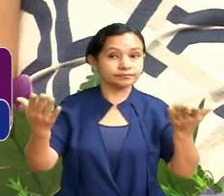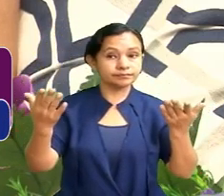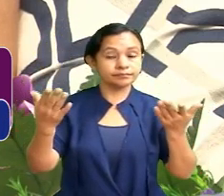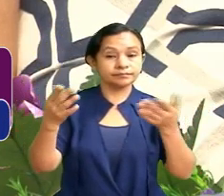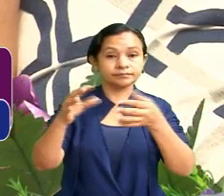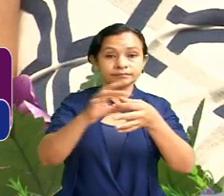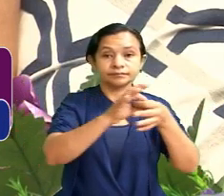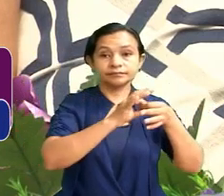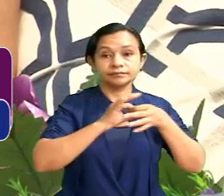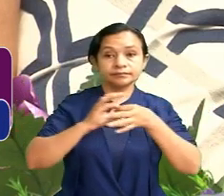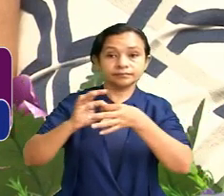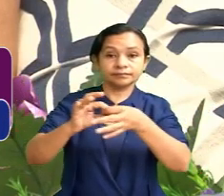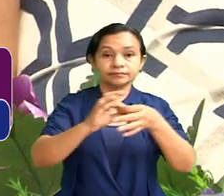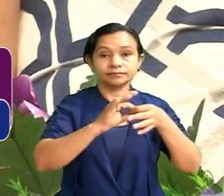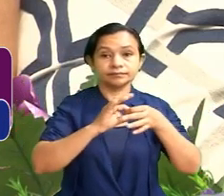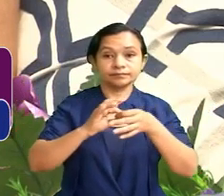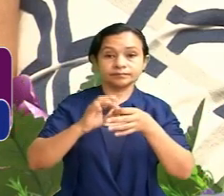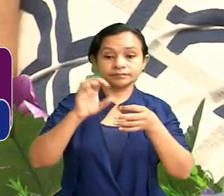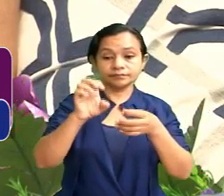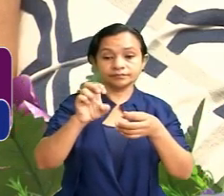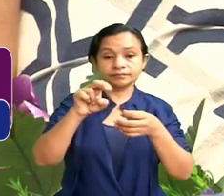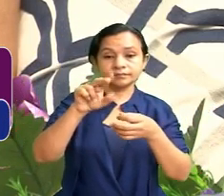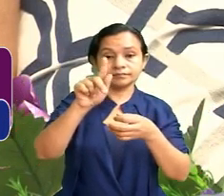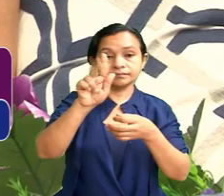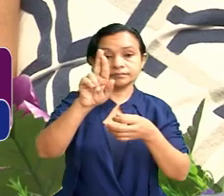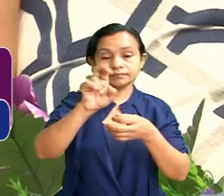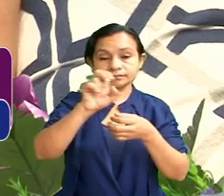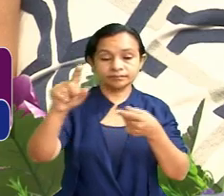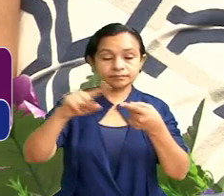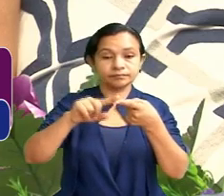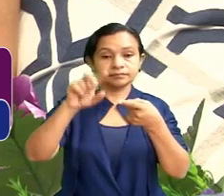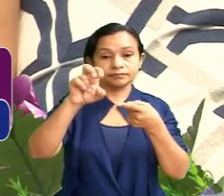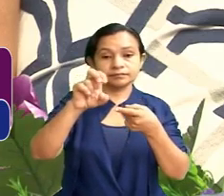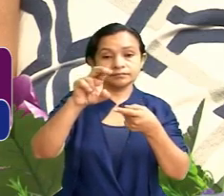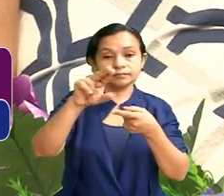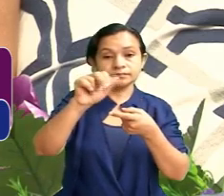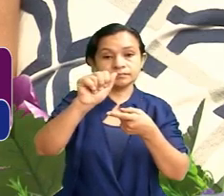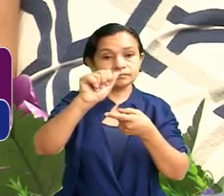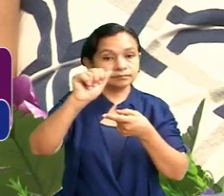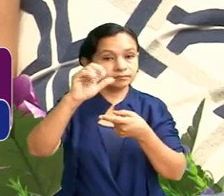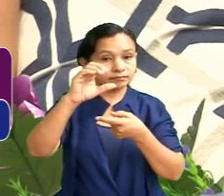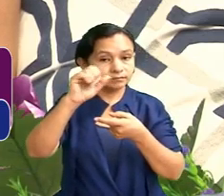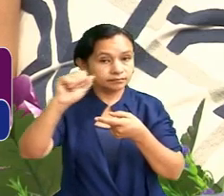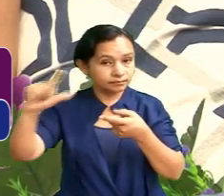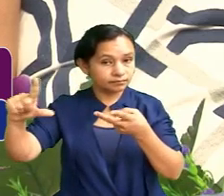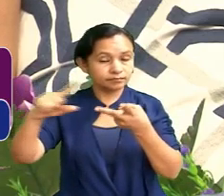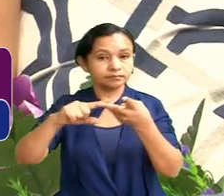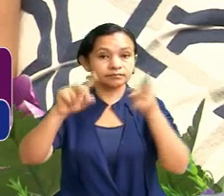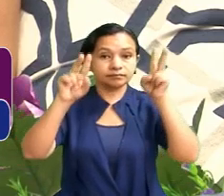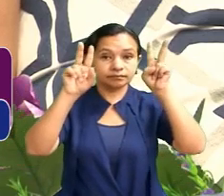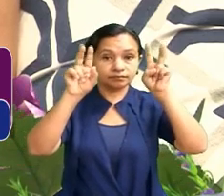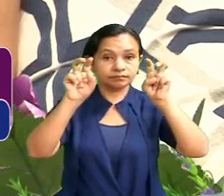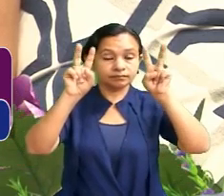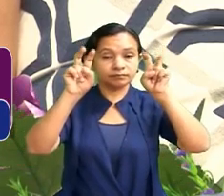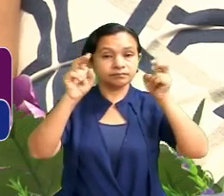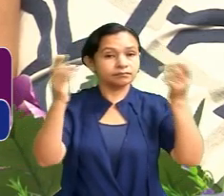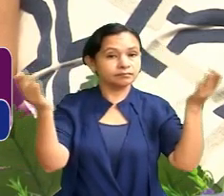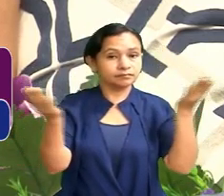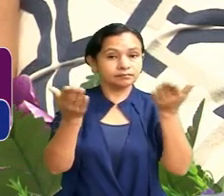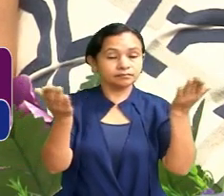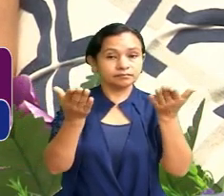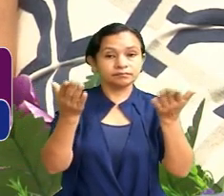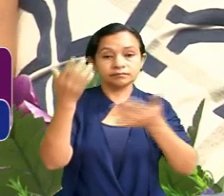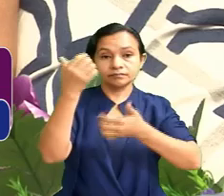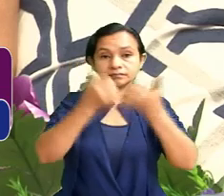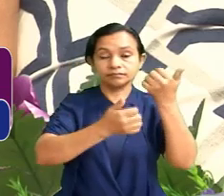articulación permanente por ejemplo con enatrel con enacal para garantizar todo el tema de que si hay alguna incidencia